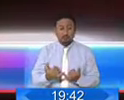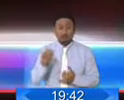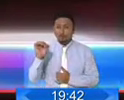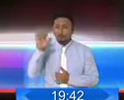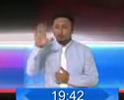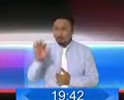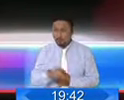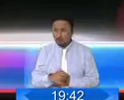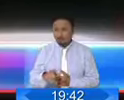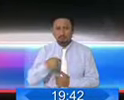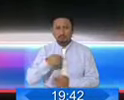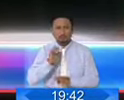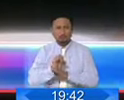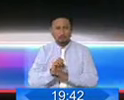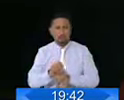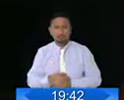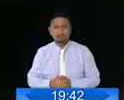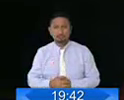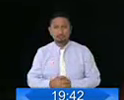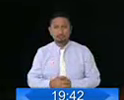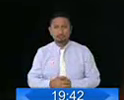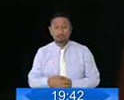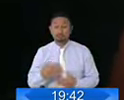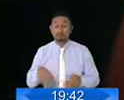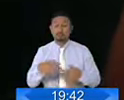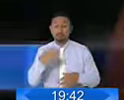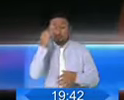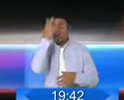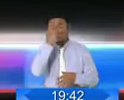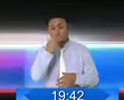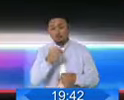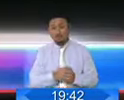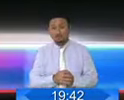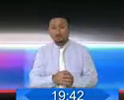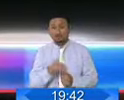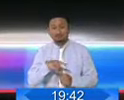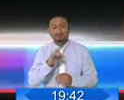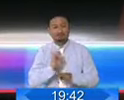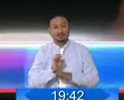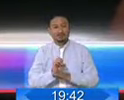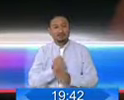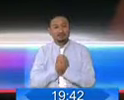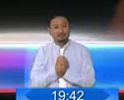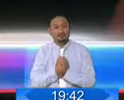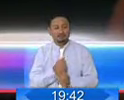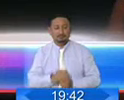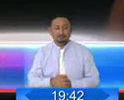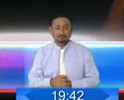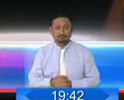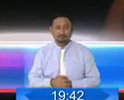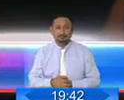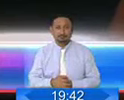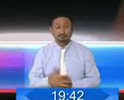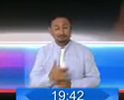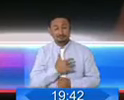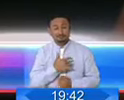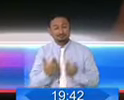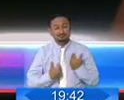imágenes aparezca bastante nuestro país. Un evento muy bonito, muy hermoso de nuestro querido Ecuador. Muy dichosa